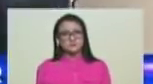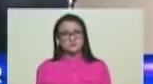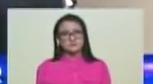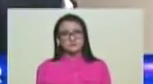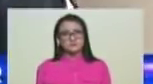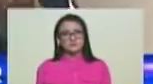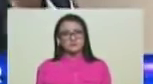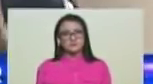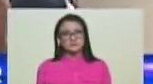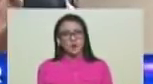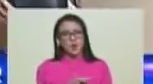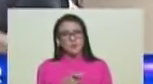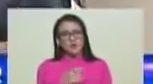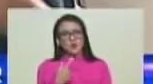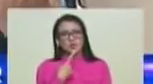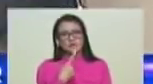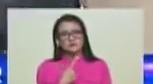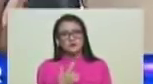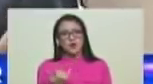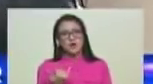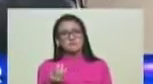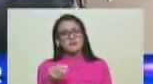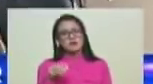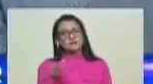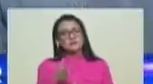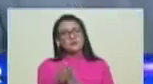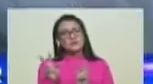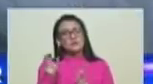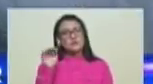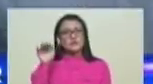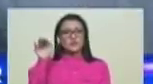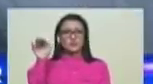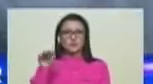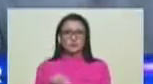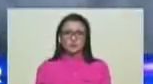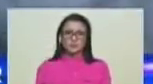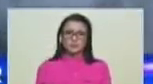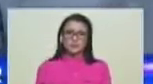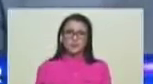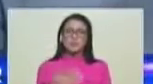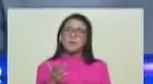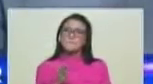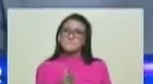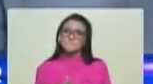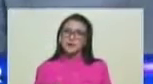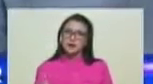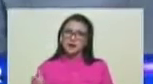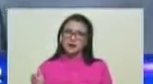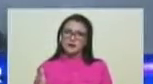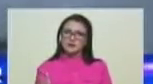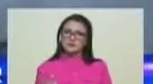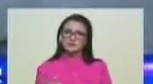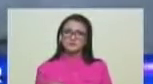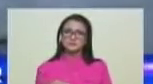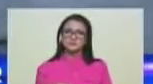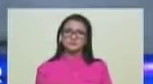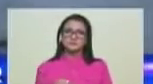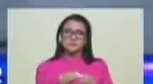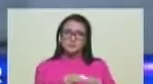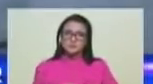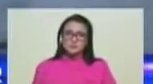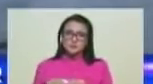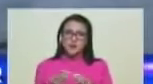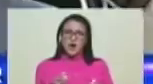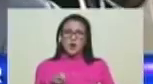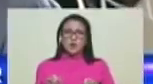el argumento del gobierno, pero me gustaría hablar más del futuro. ¿Cuál es el plan para la revolución de recuperación